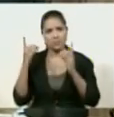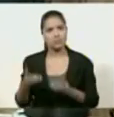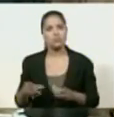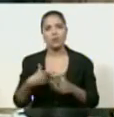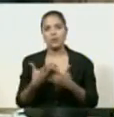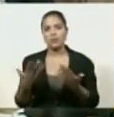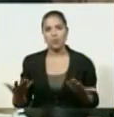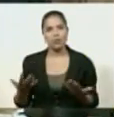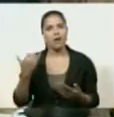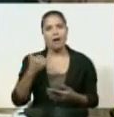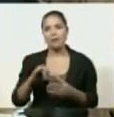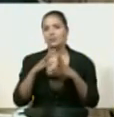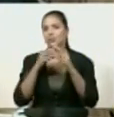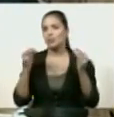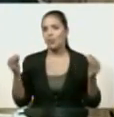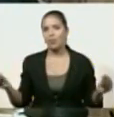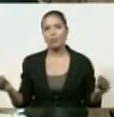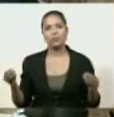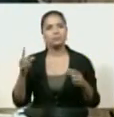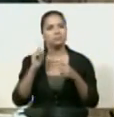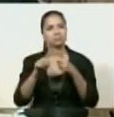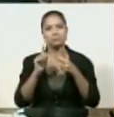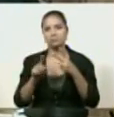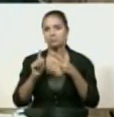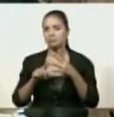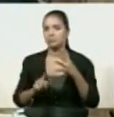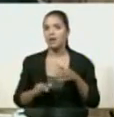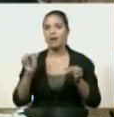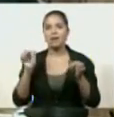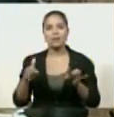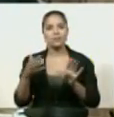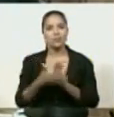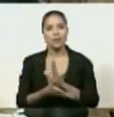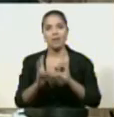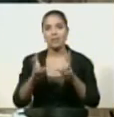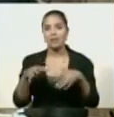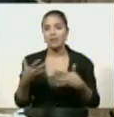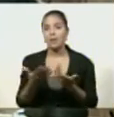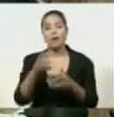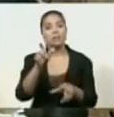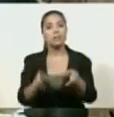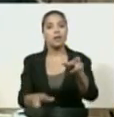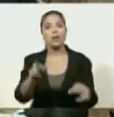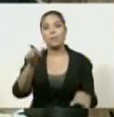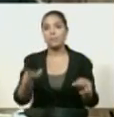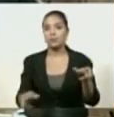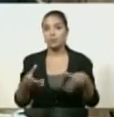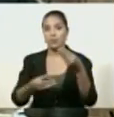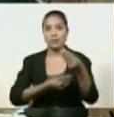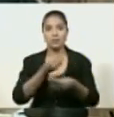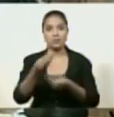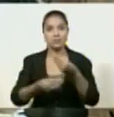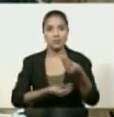decir, hay toda una asociación en este tema de estos ciudadanos que cometieron